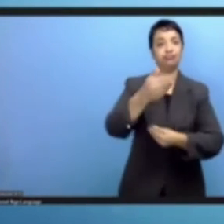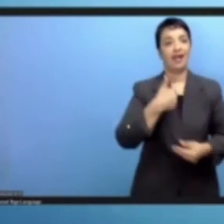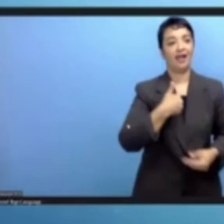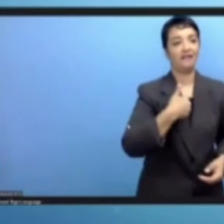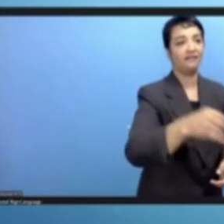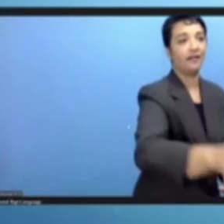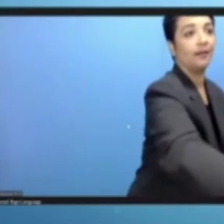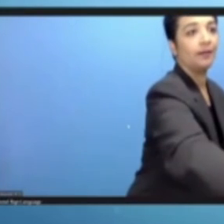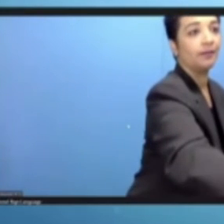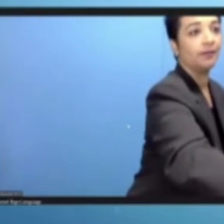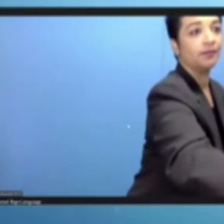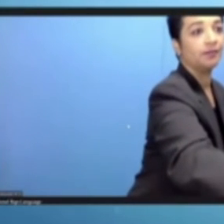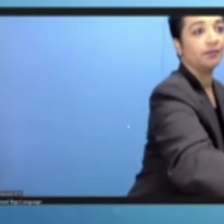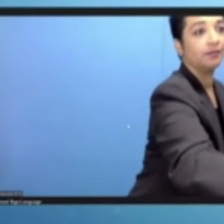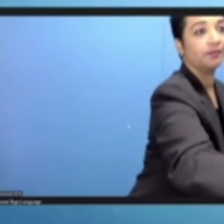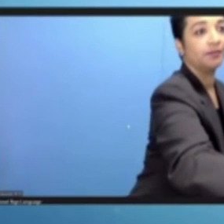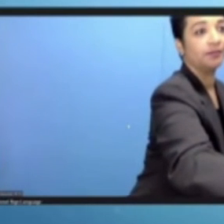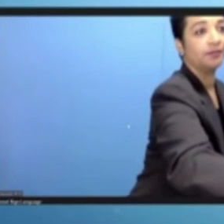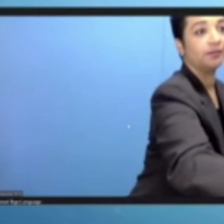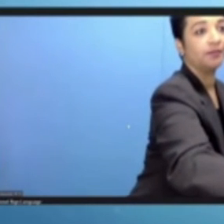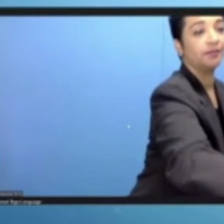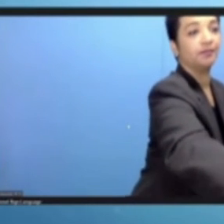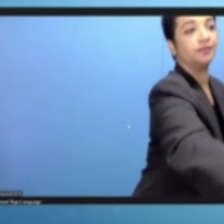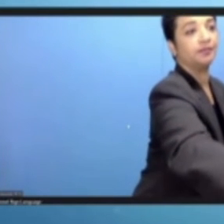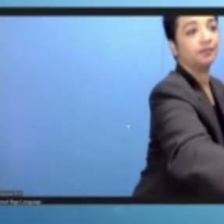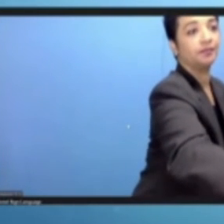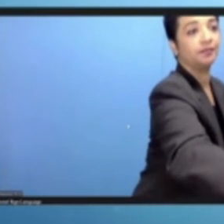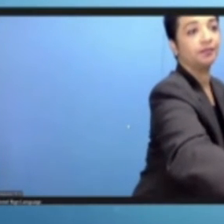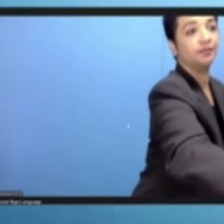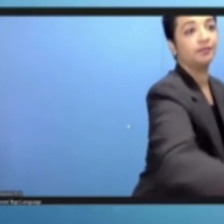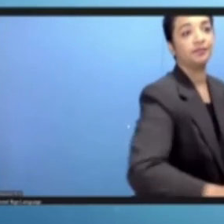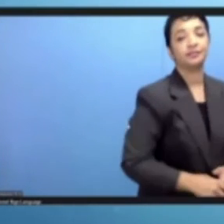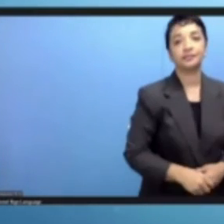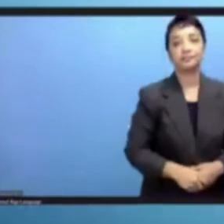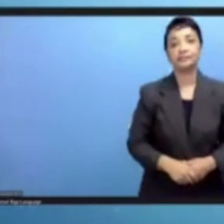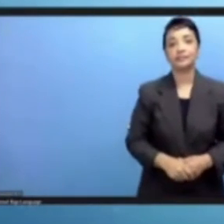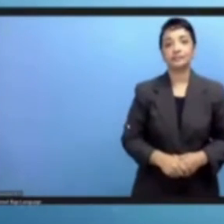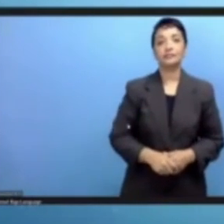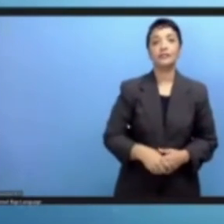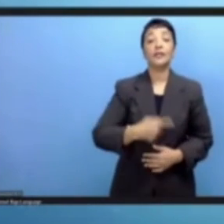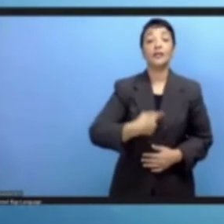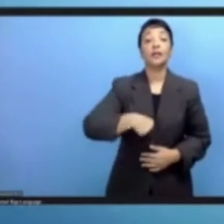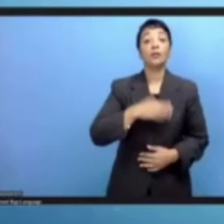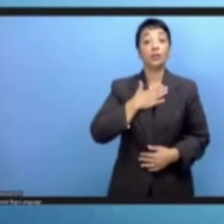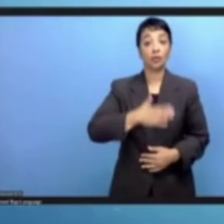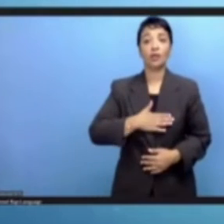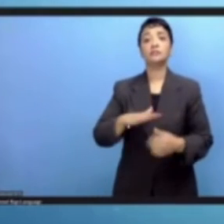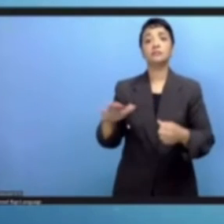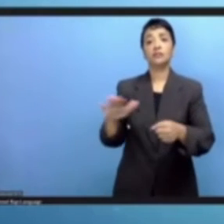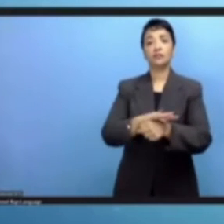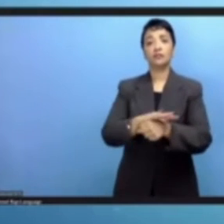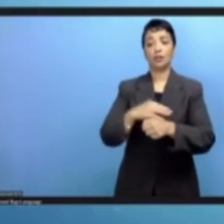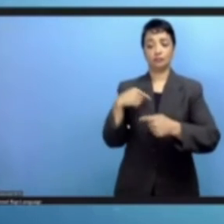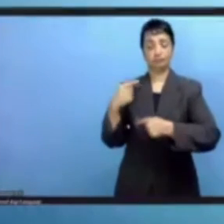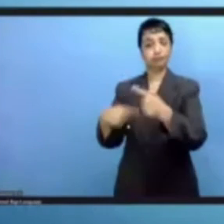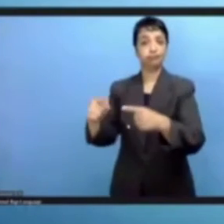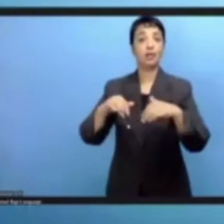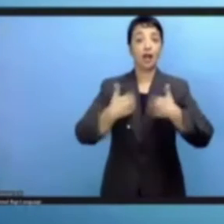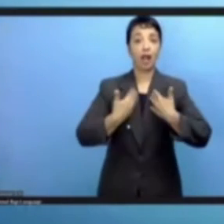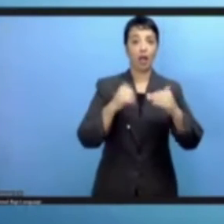es la tercera más grande en el África subsahariana tenemos el compromiso